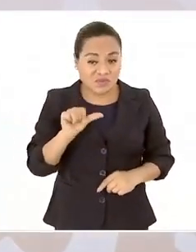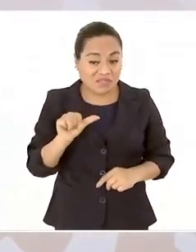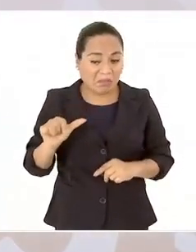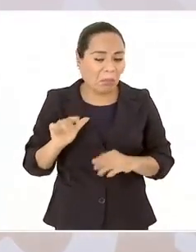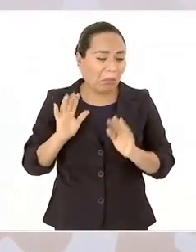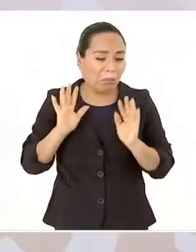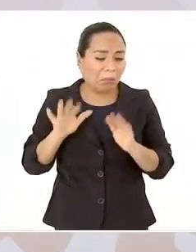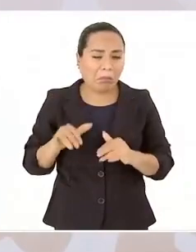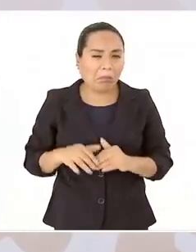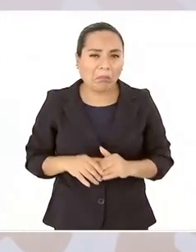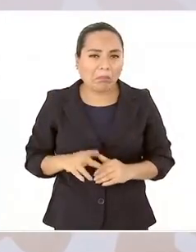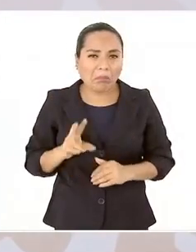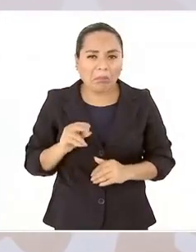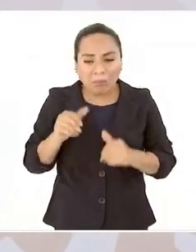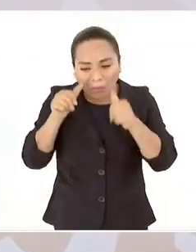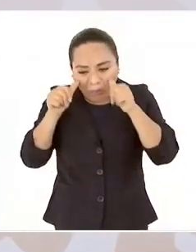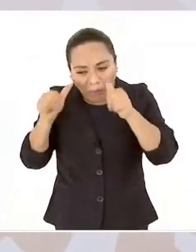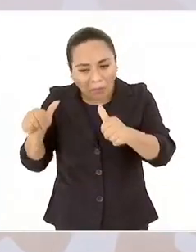Al contrario,